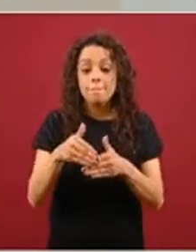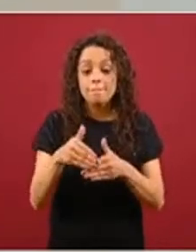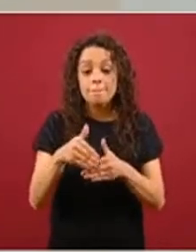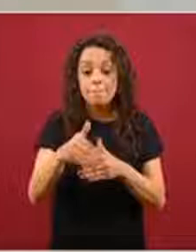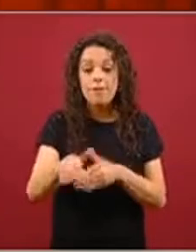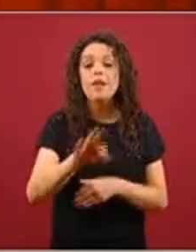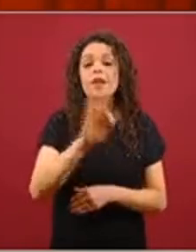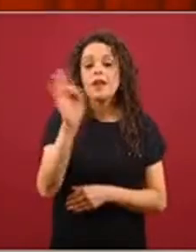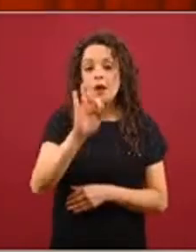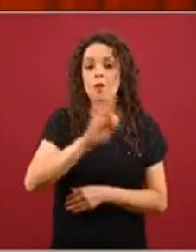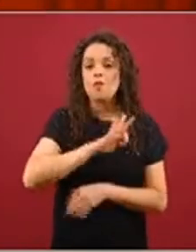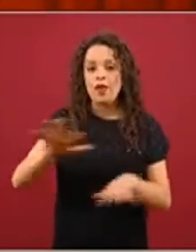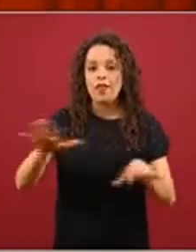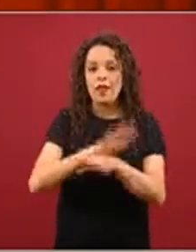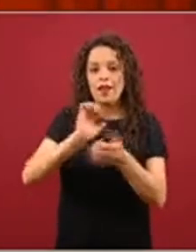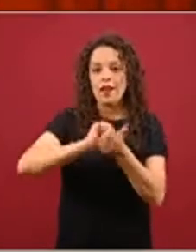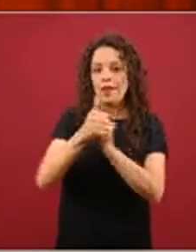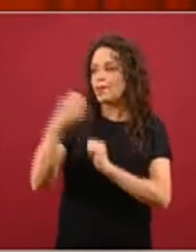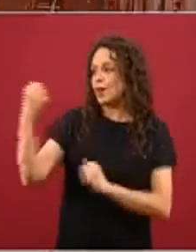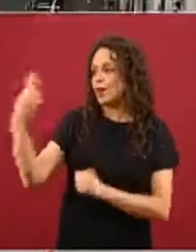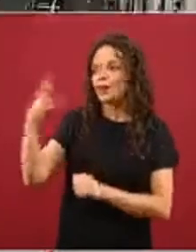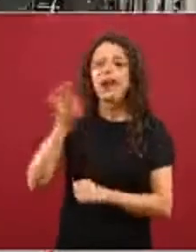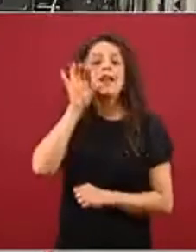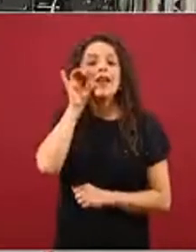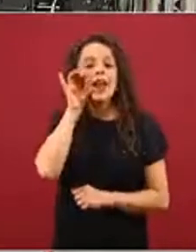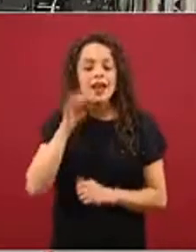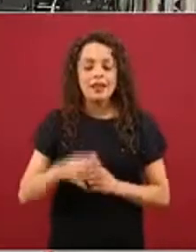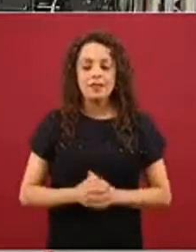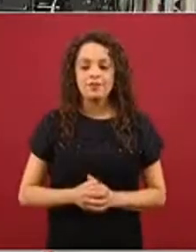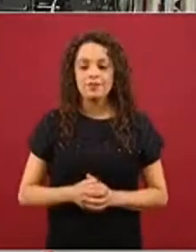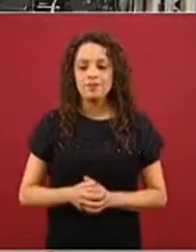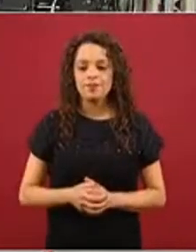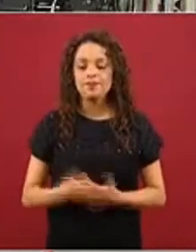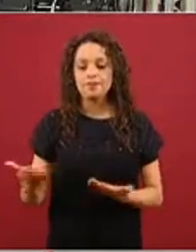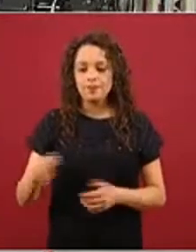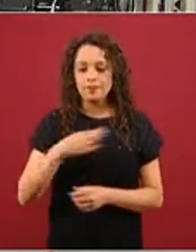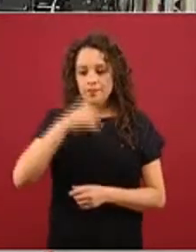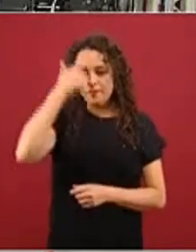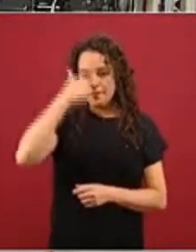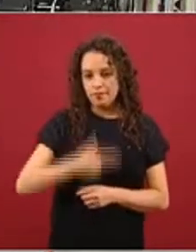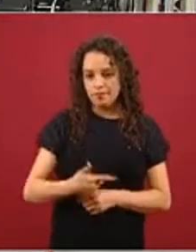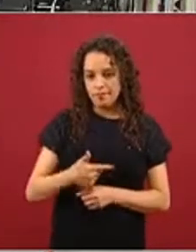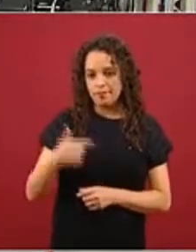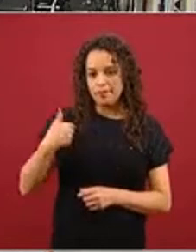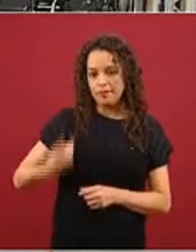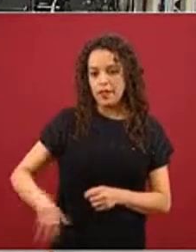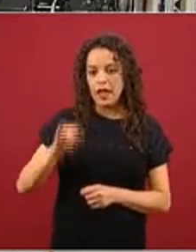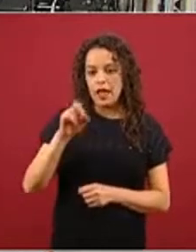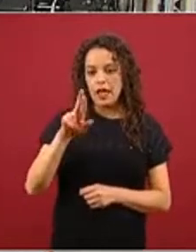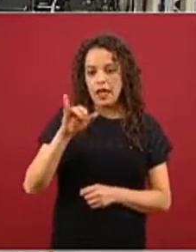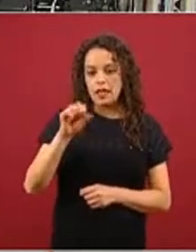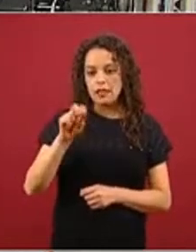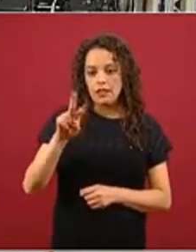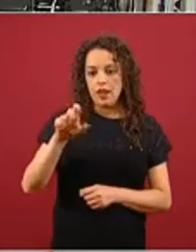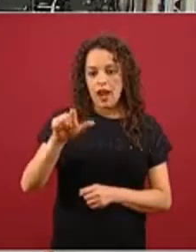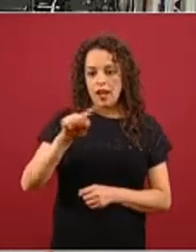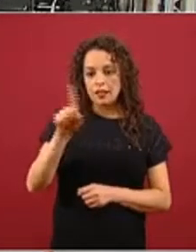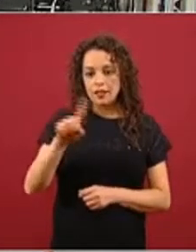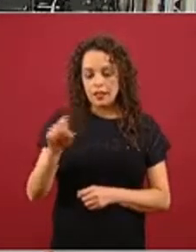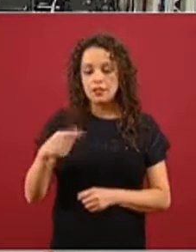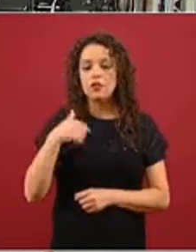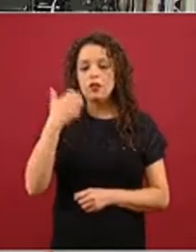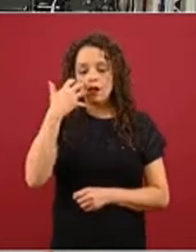momento. Gracias. Buenas noches, subsecretario Iris Velázquez, del periódico Reforma. Aprovechando que me da la